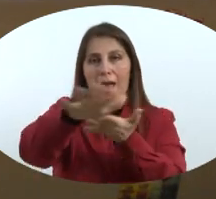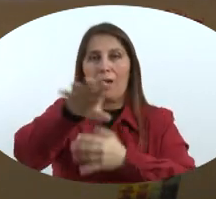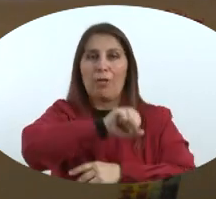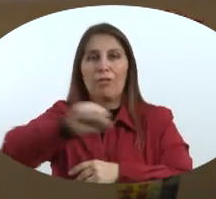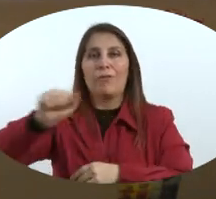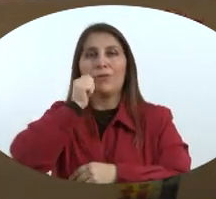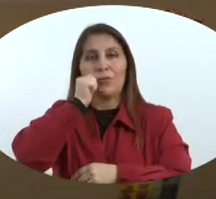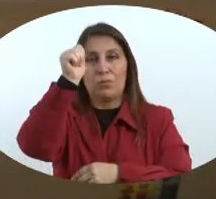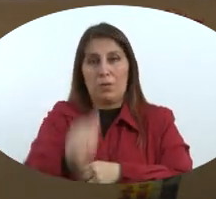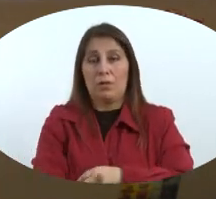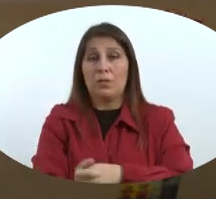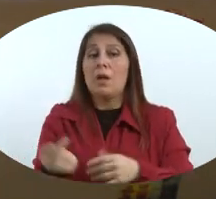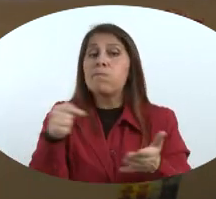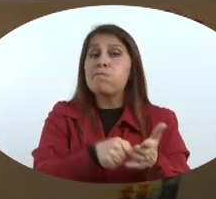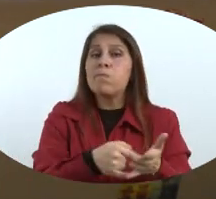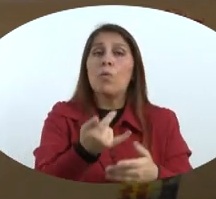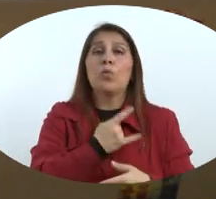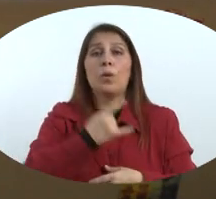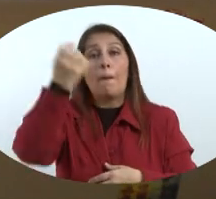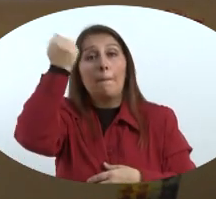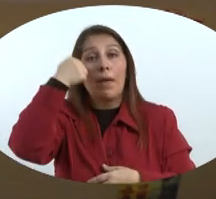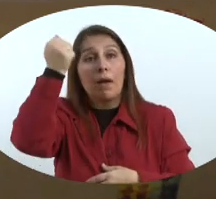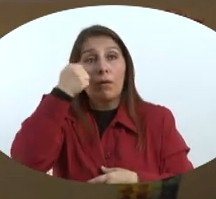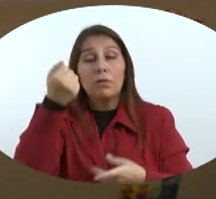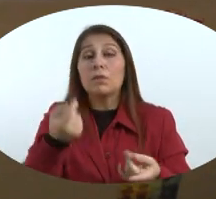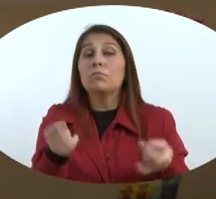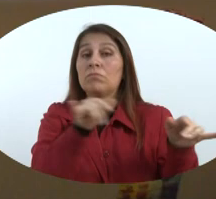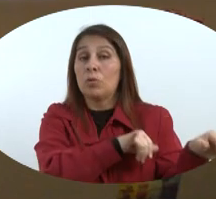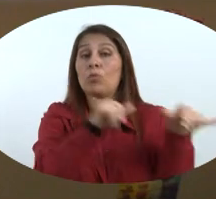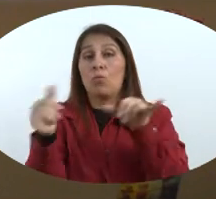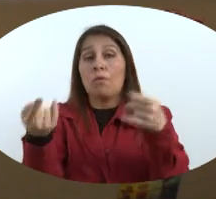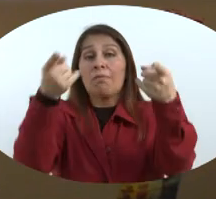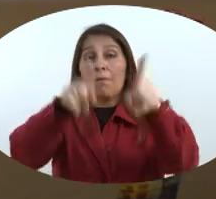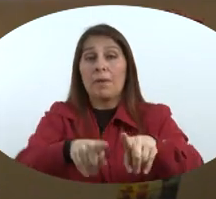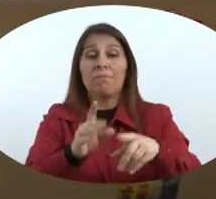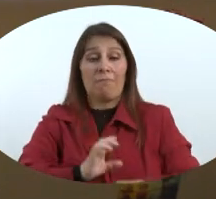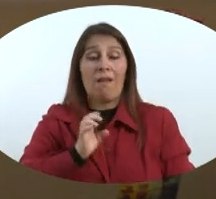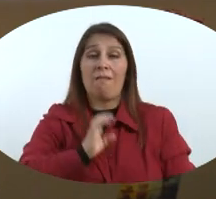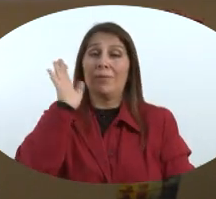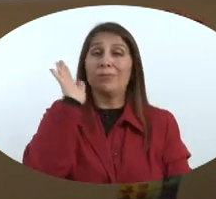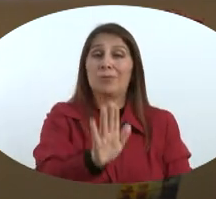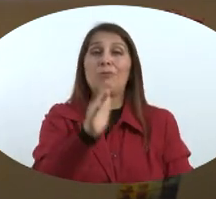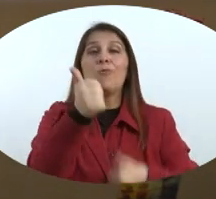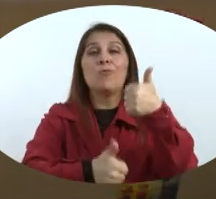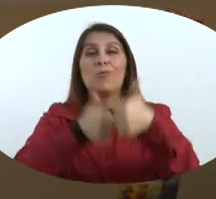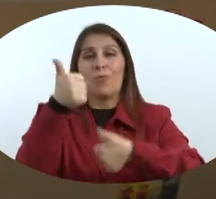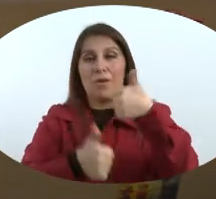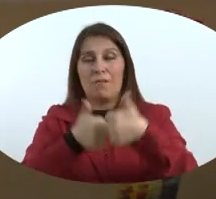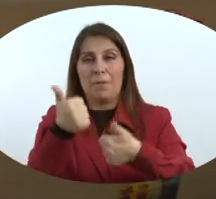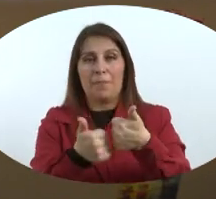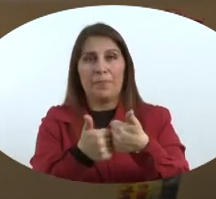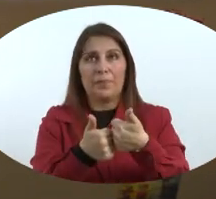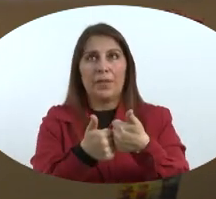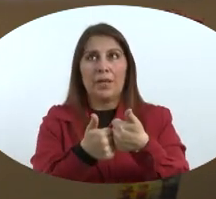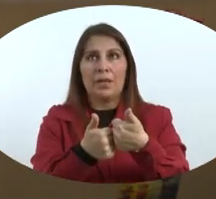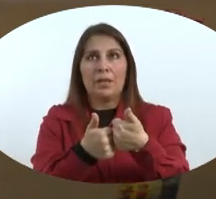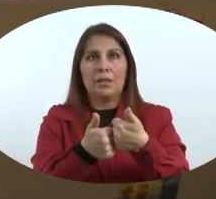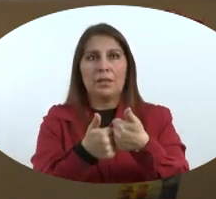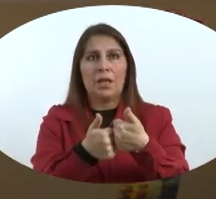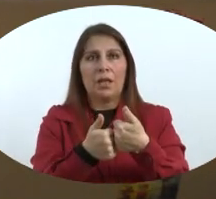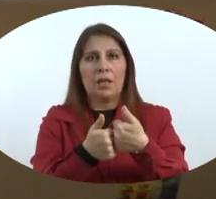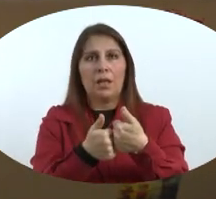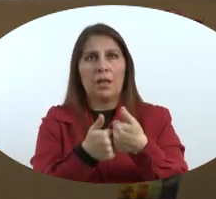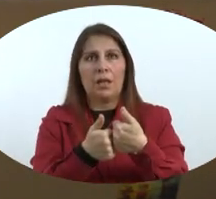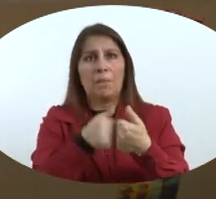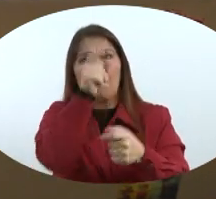tema de derechos humanos y es que la universidad pedagógica nacional también se ha caracterizado por los mártires